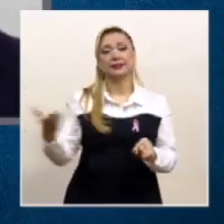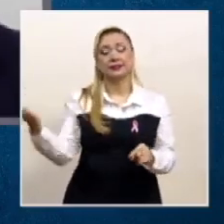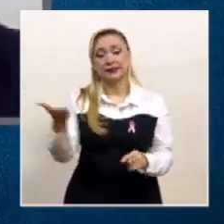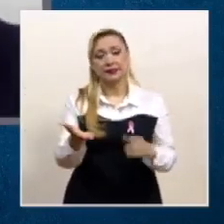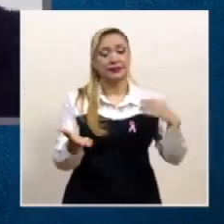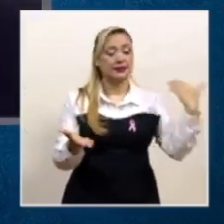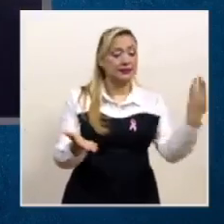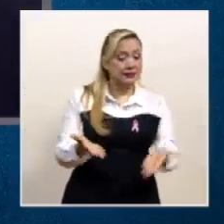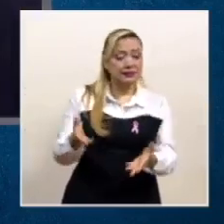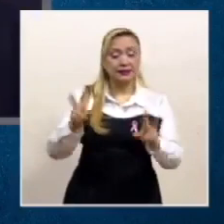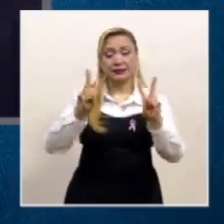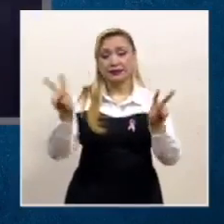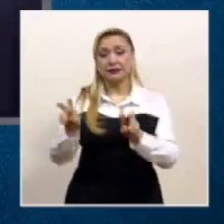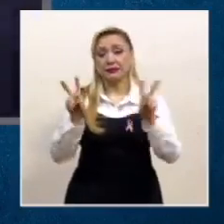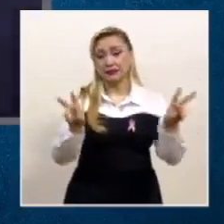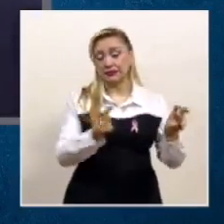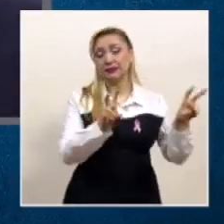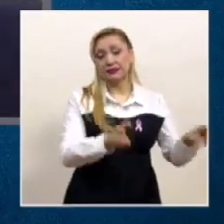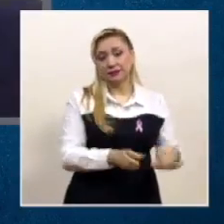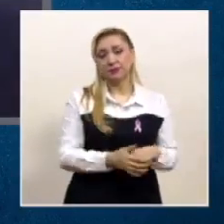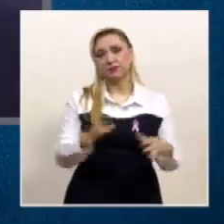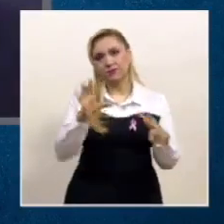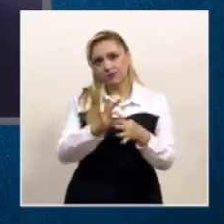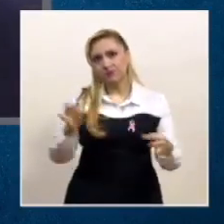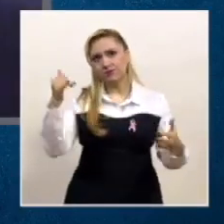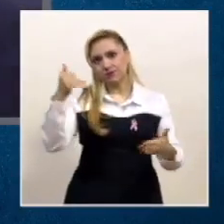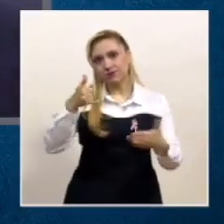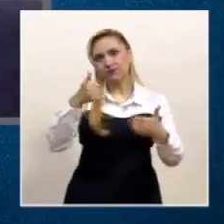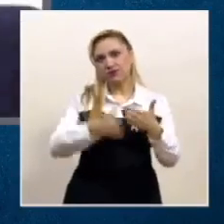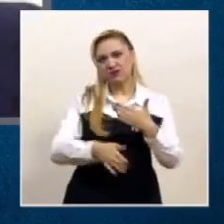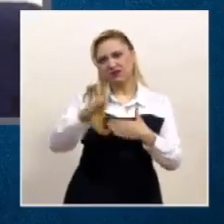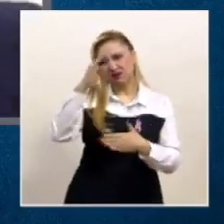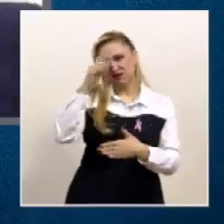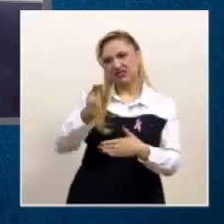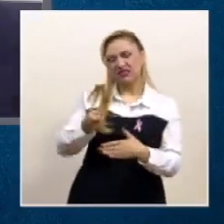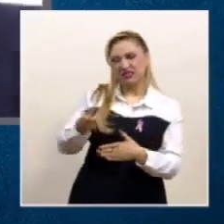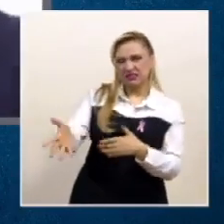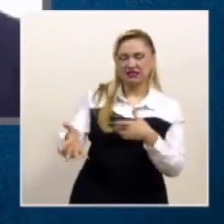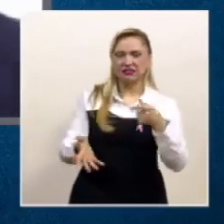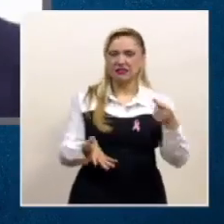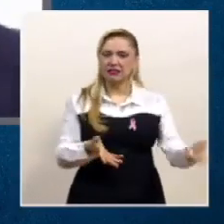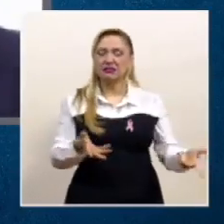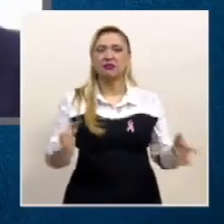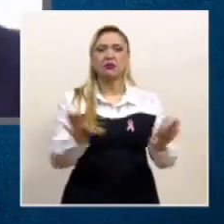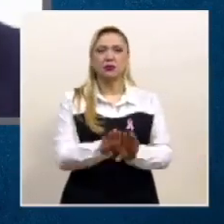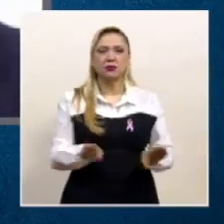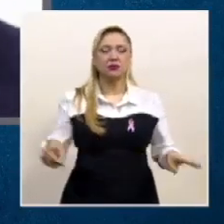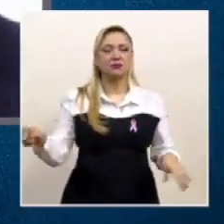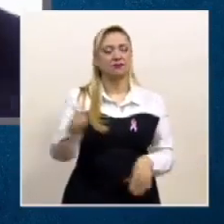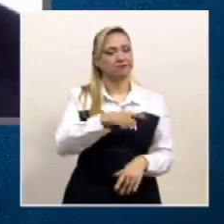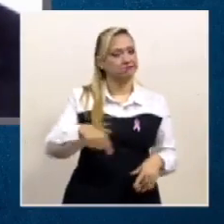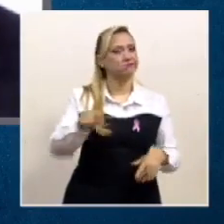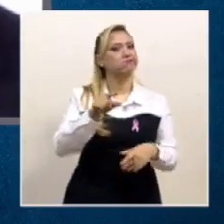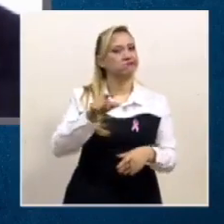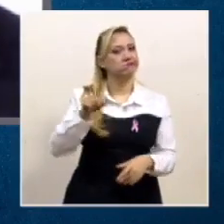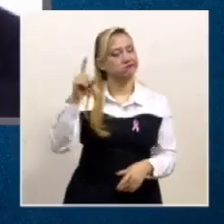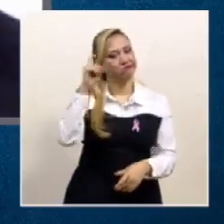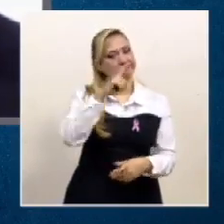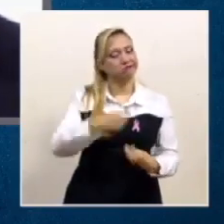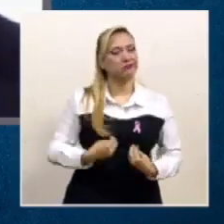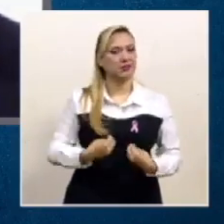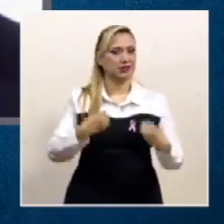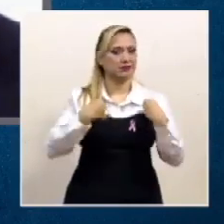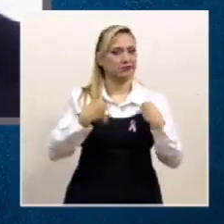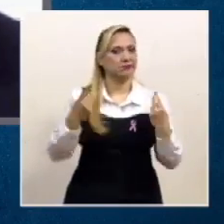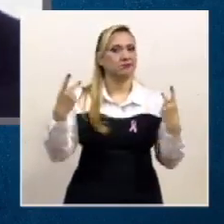que podríamos haber abordado también con detalles sobre el tema de los prejuicios y los estereotipos y cómo afectan, digamos,